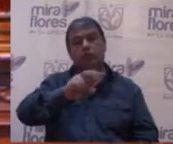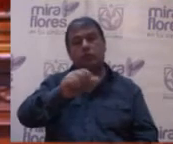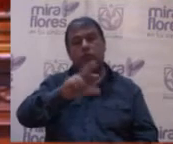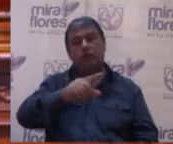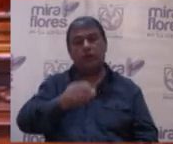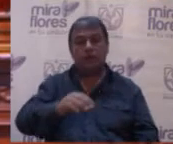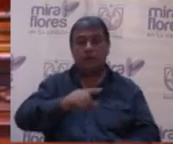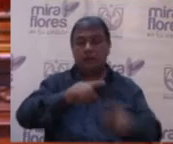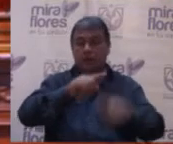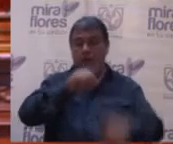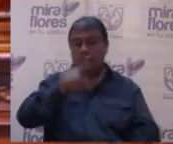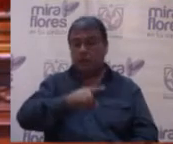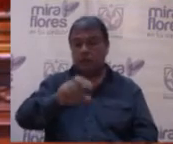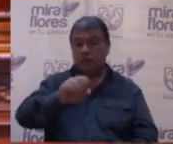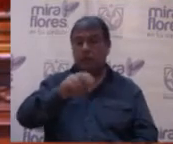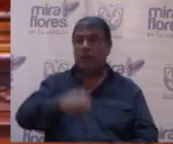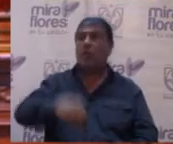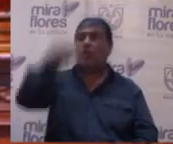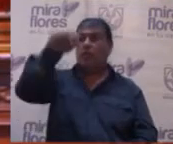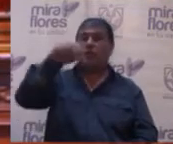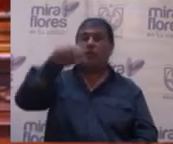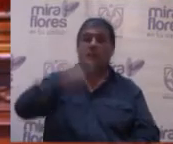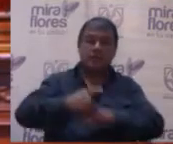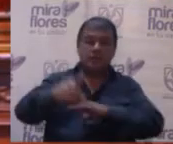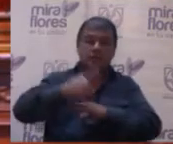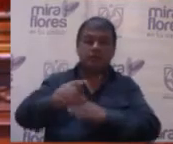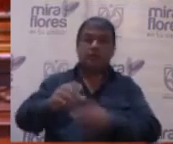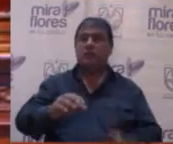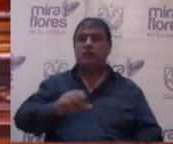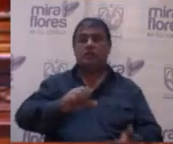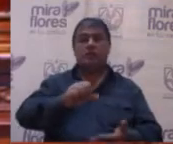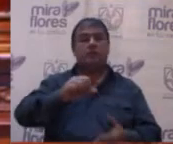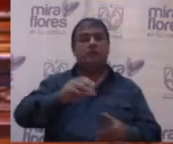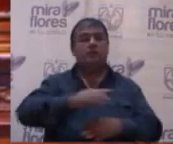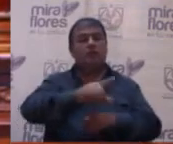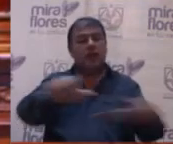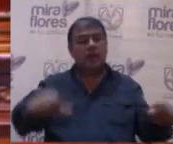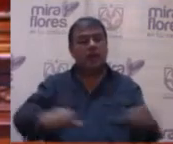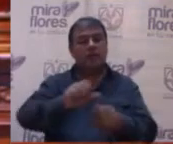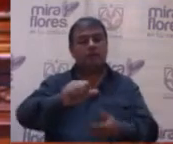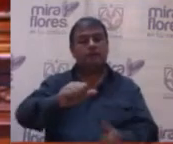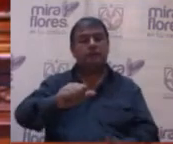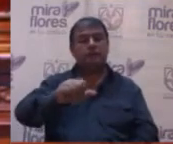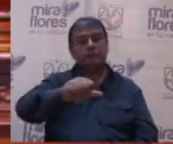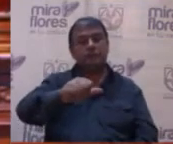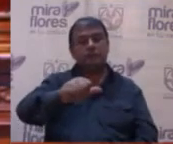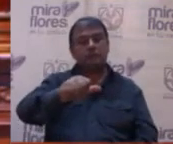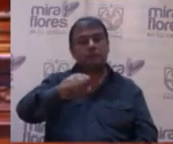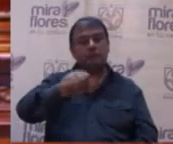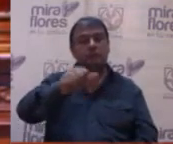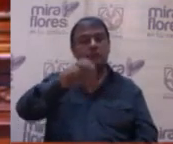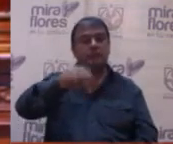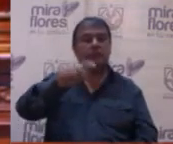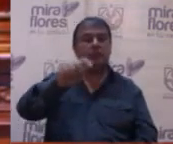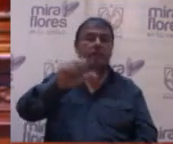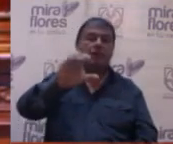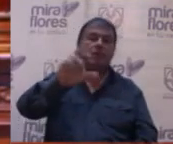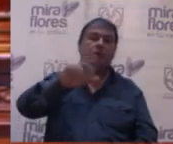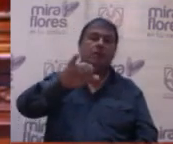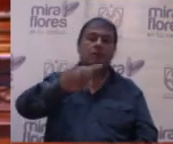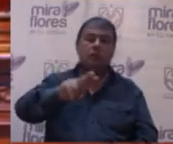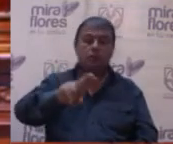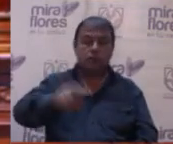la zona norte precisamente del distrito, la zona de Santa Cruz. Entonces, esa cuestión